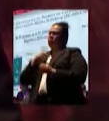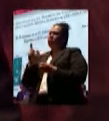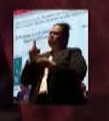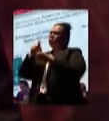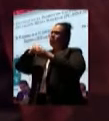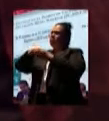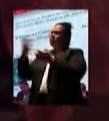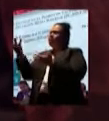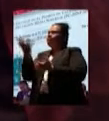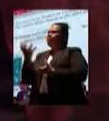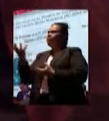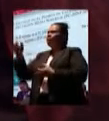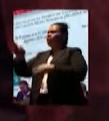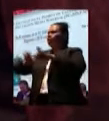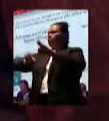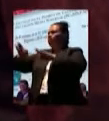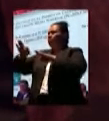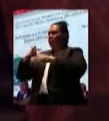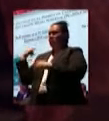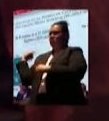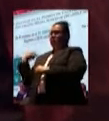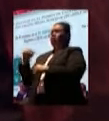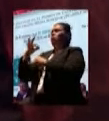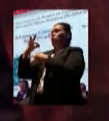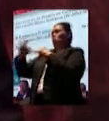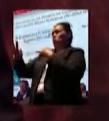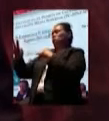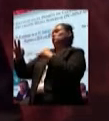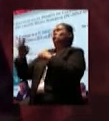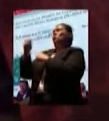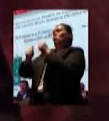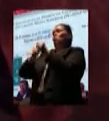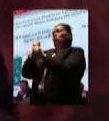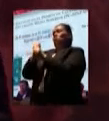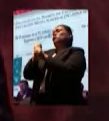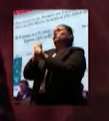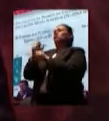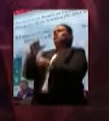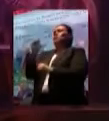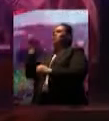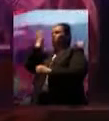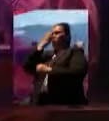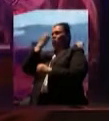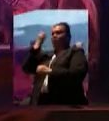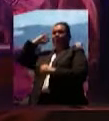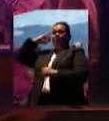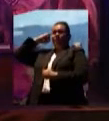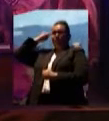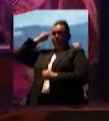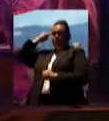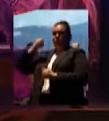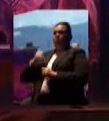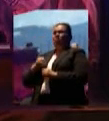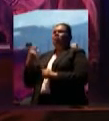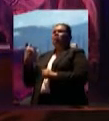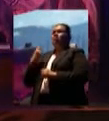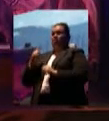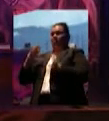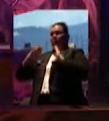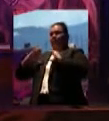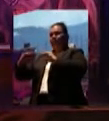los alumnos de preparatoria, licenciatura, maestría y doctorado que egresan. Son muchas las becas